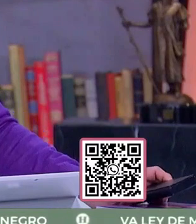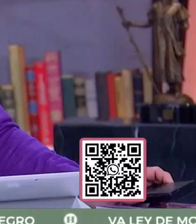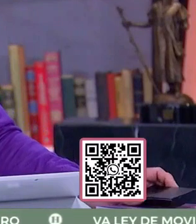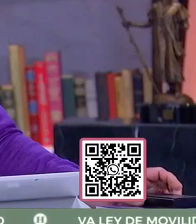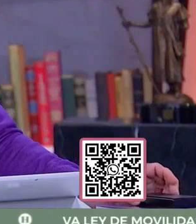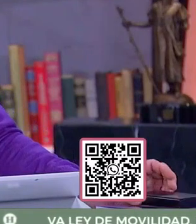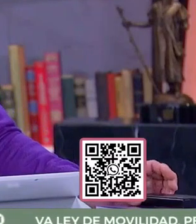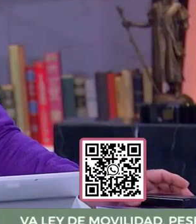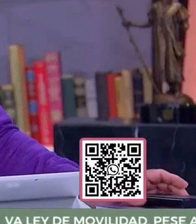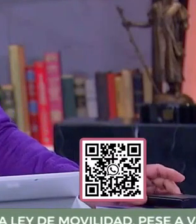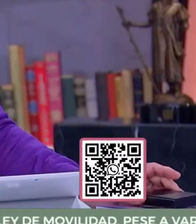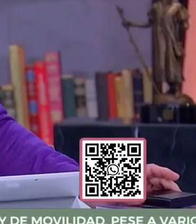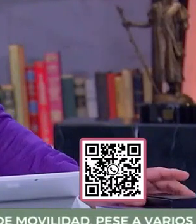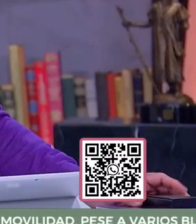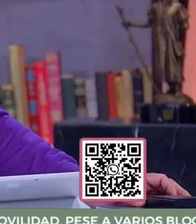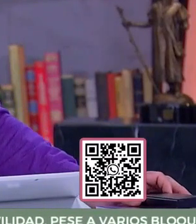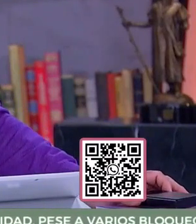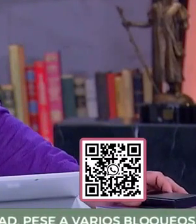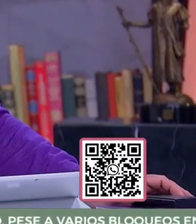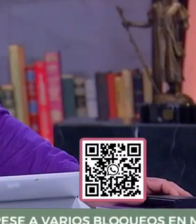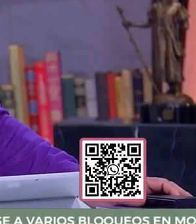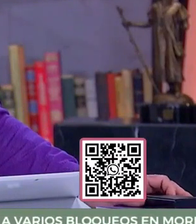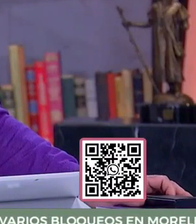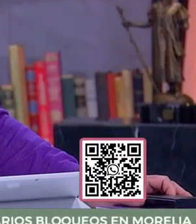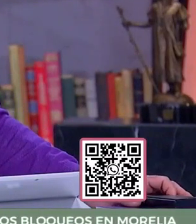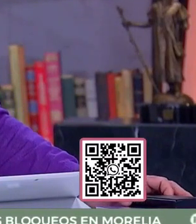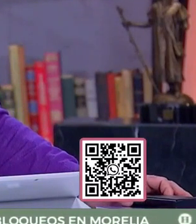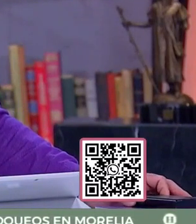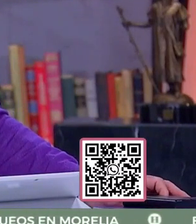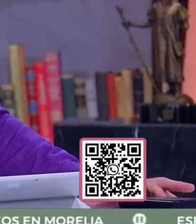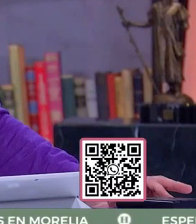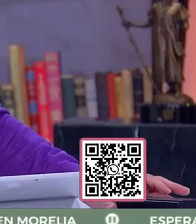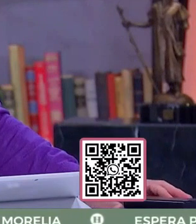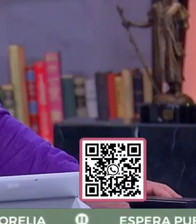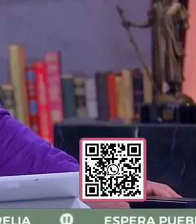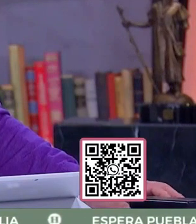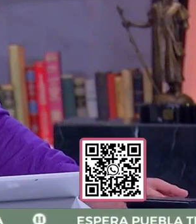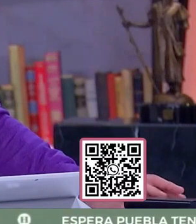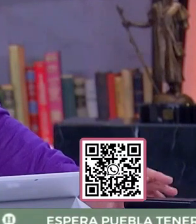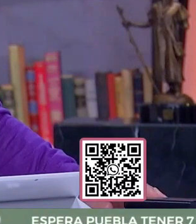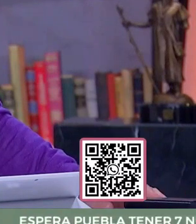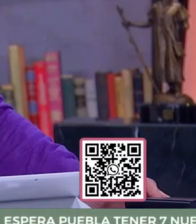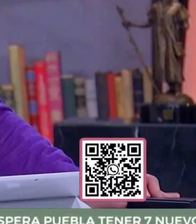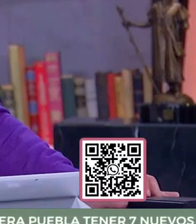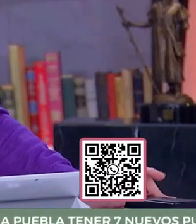muy concreta, del Tren Maya, en primer lugar, del Tren Transísmico,